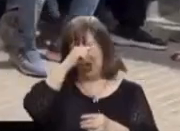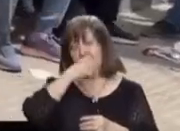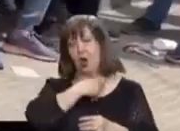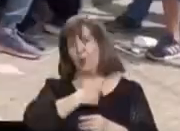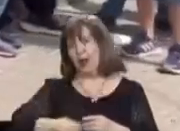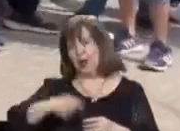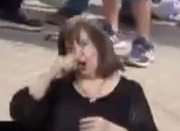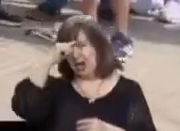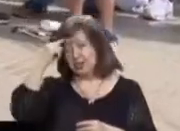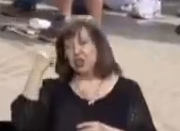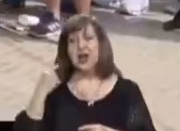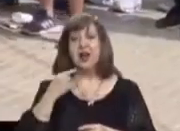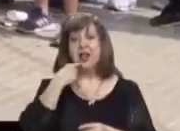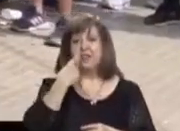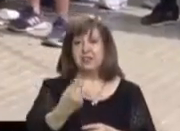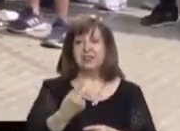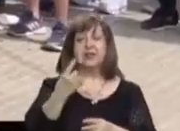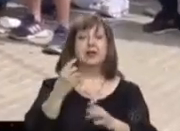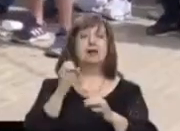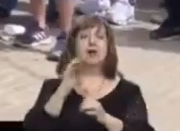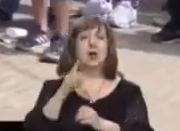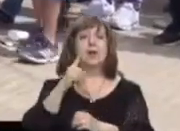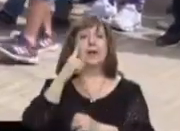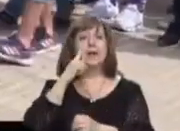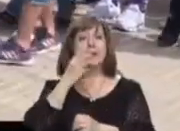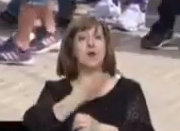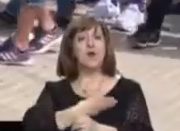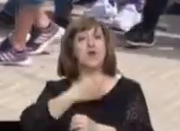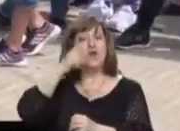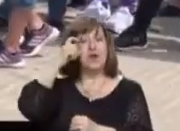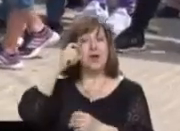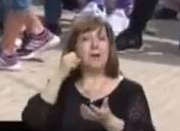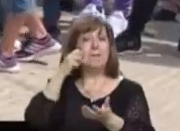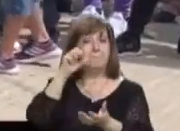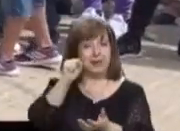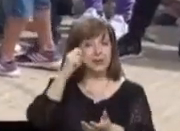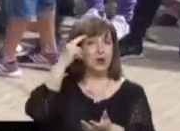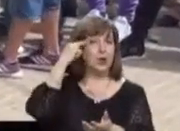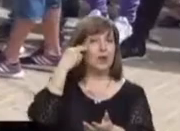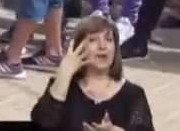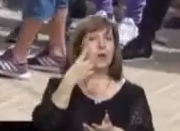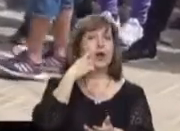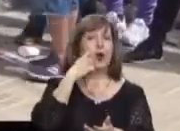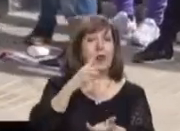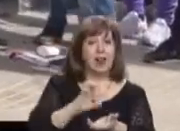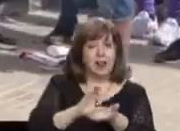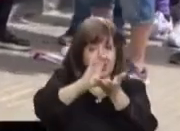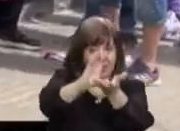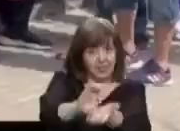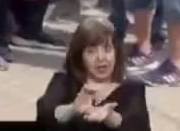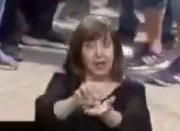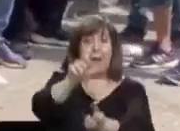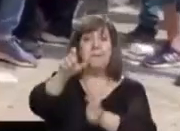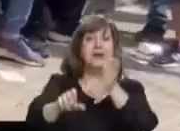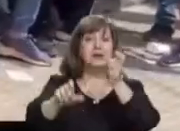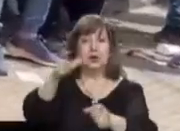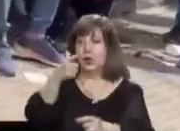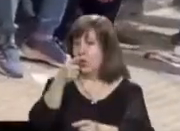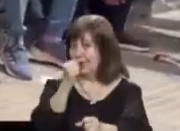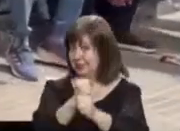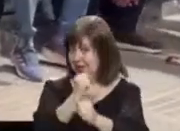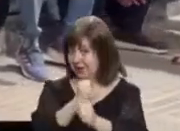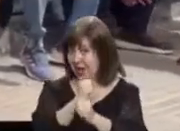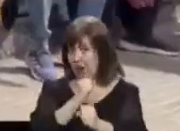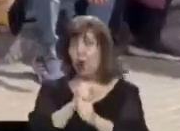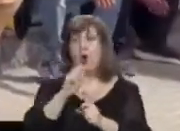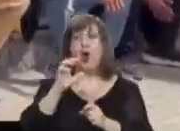anunció este nuevo IFE, como se ha dado a llamar, este bono de 94 mil pesos para desempleados o personas que